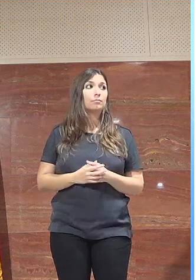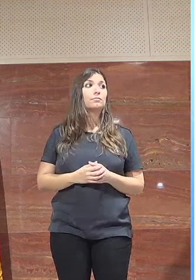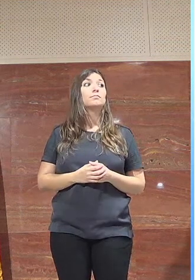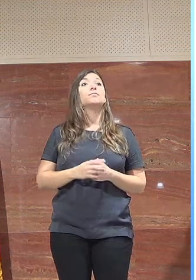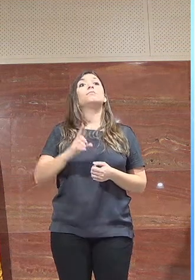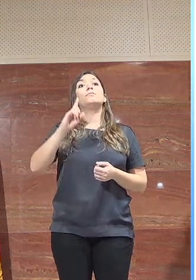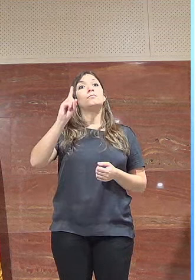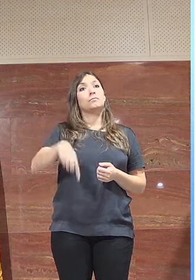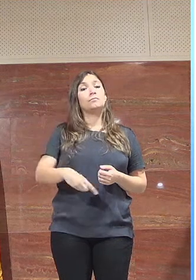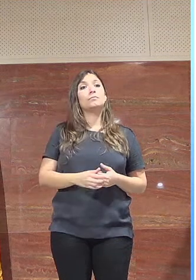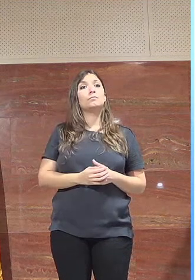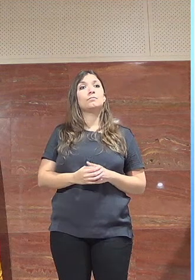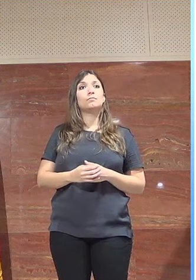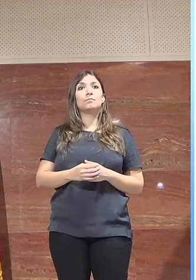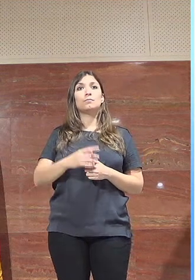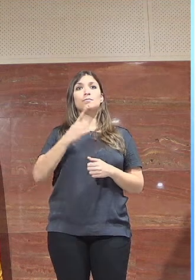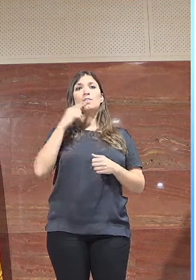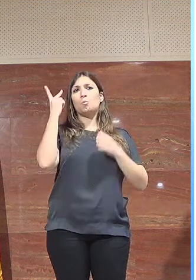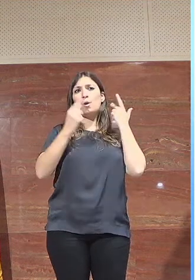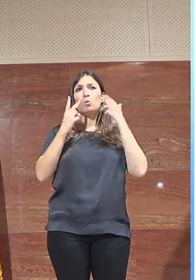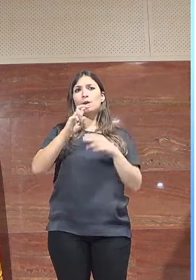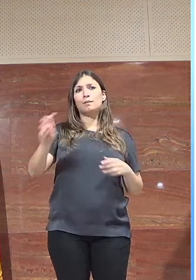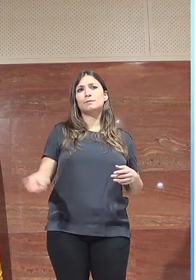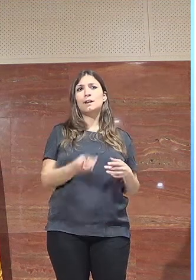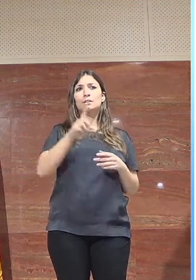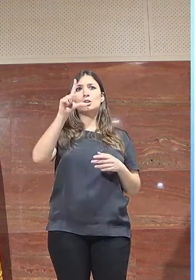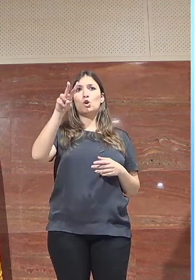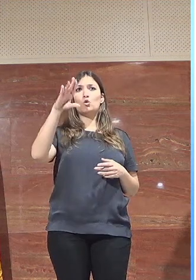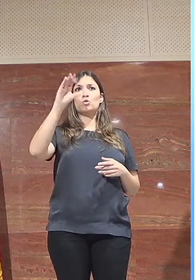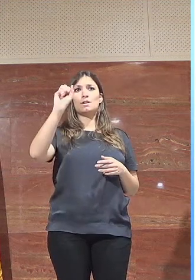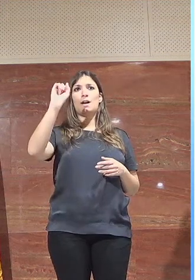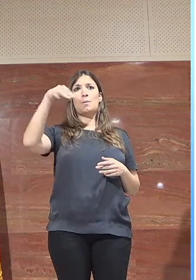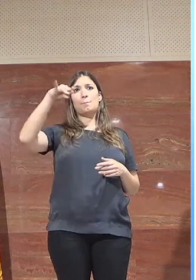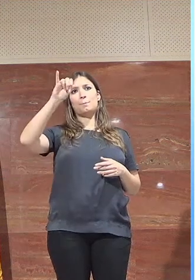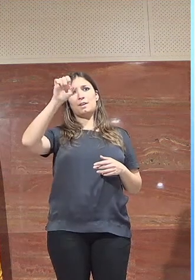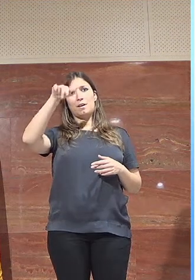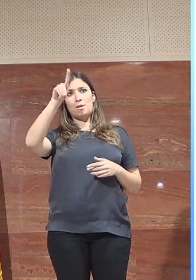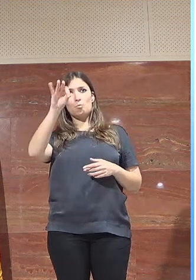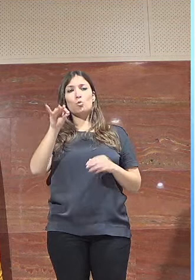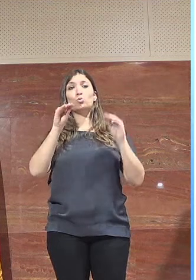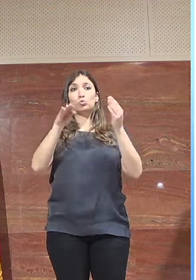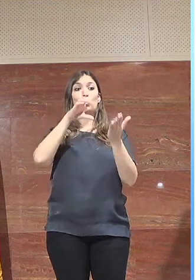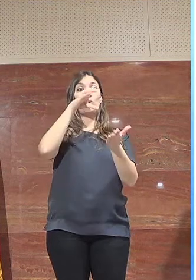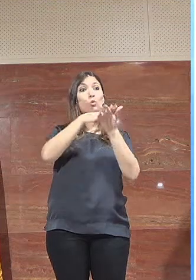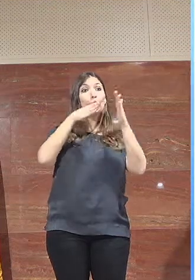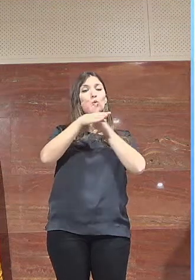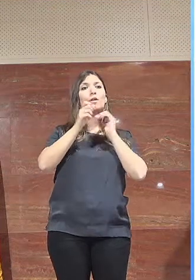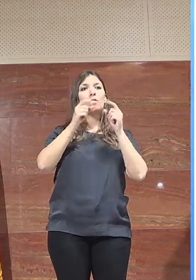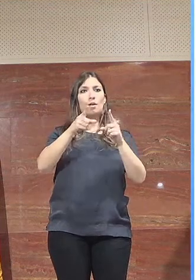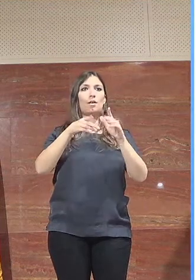y también una serie de peluquerías, que son las peluquerías Look & Young, que han hecho accesibles sus instalaciones.